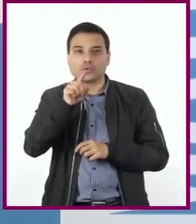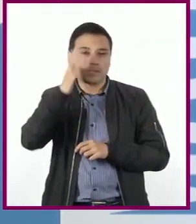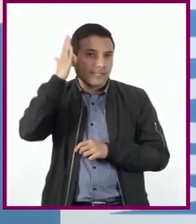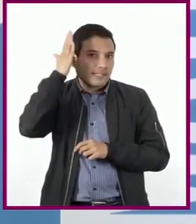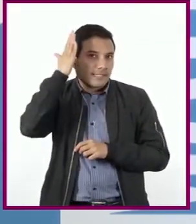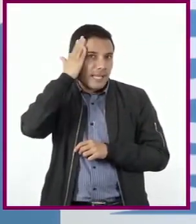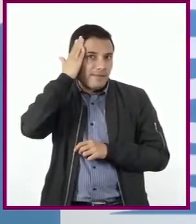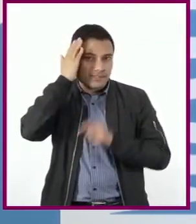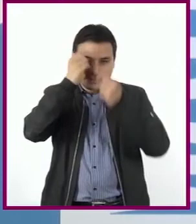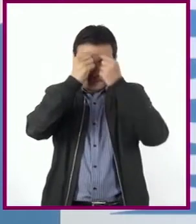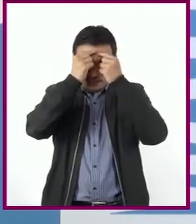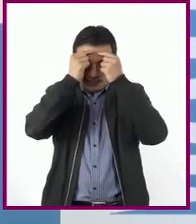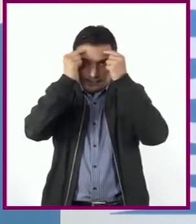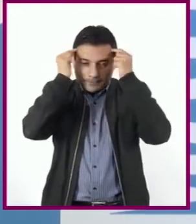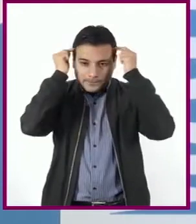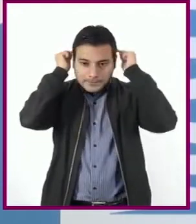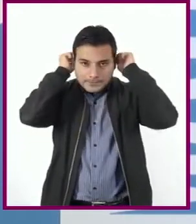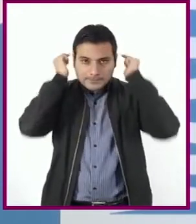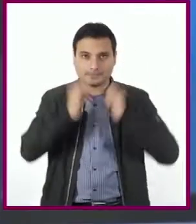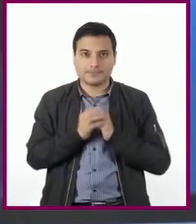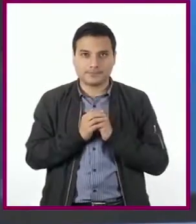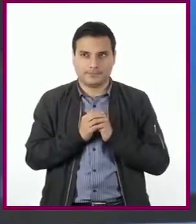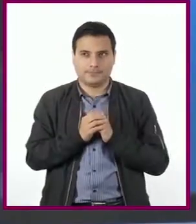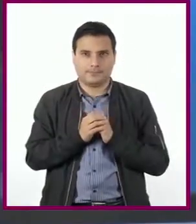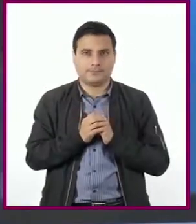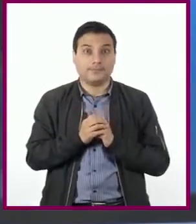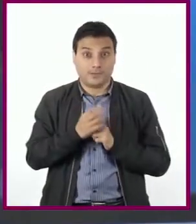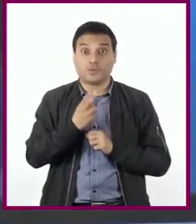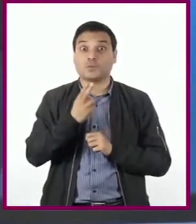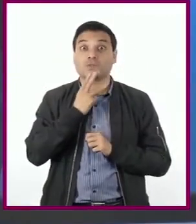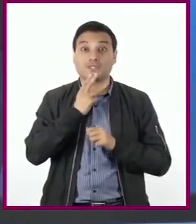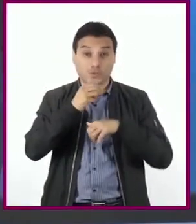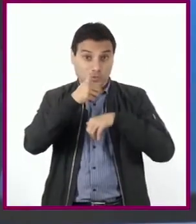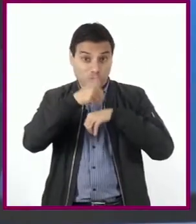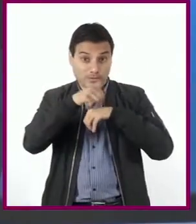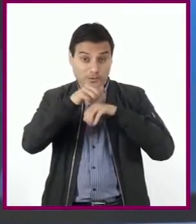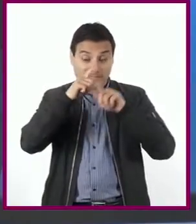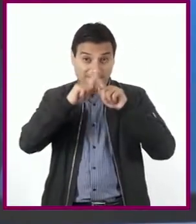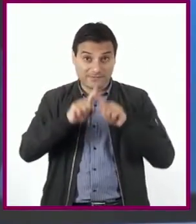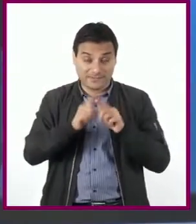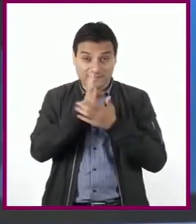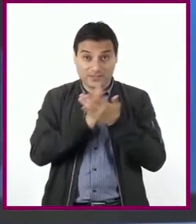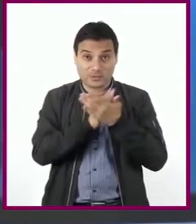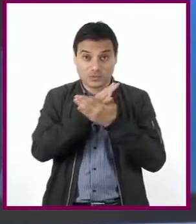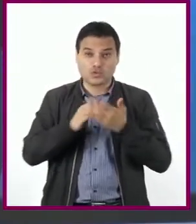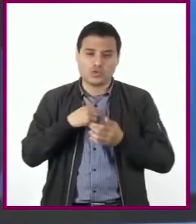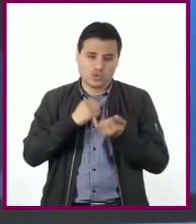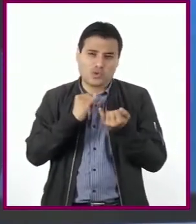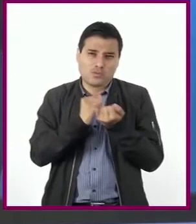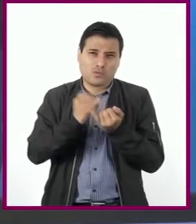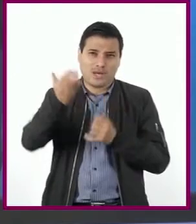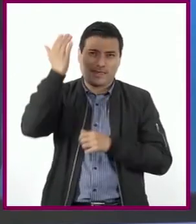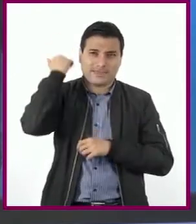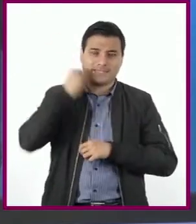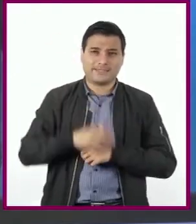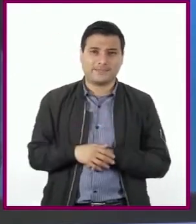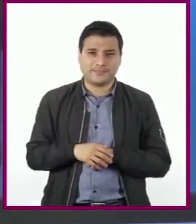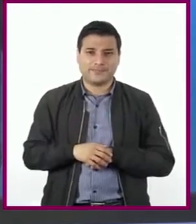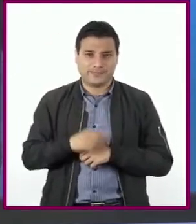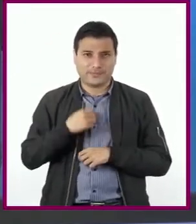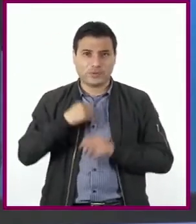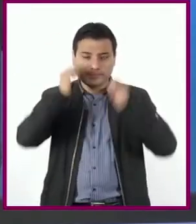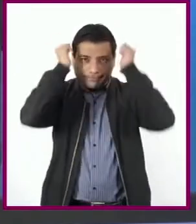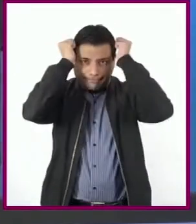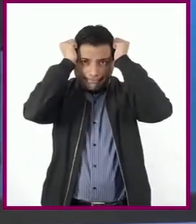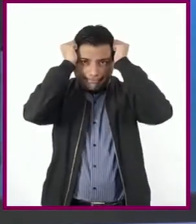qué creen? Se usan fracciones. Es cierto, yo me compré una boina a juego con mi vestido favorito y